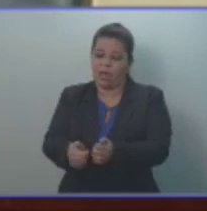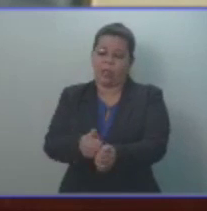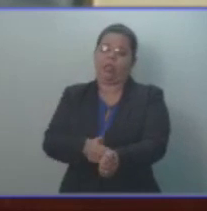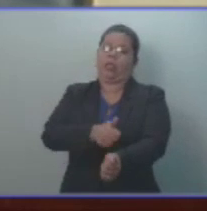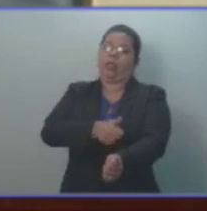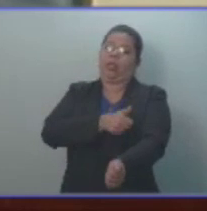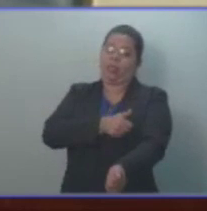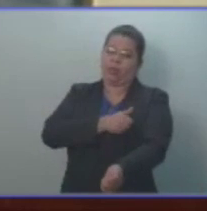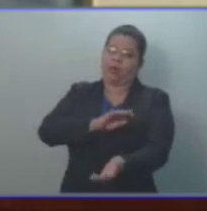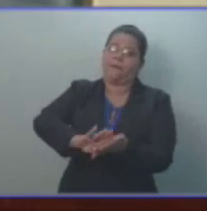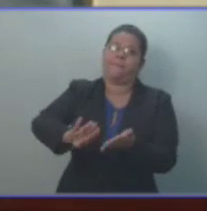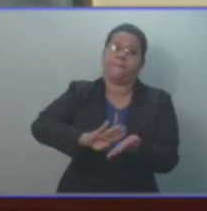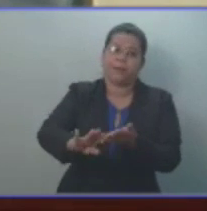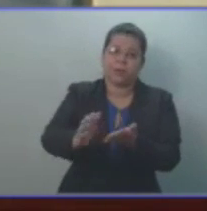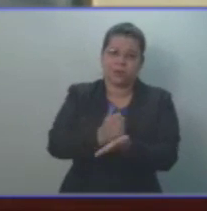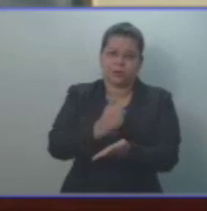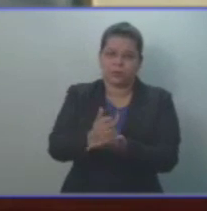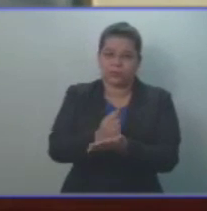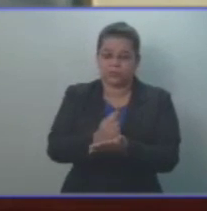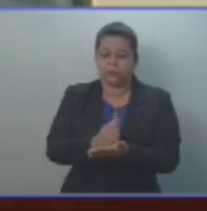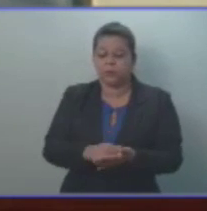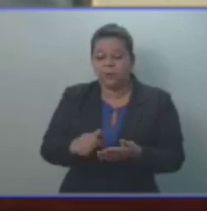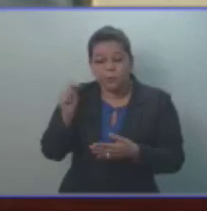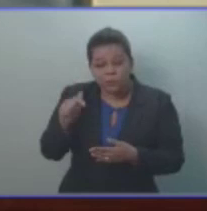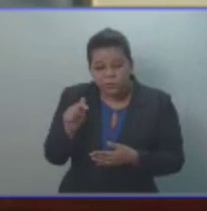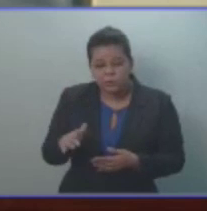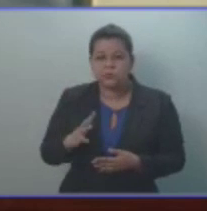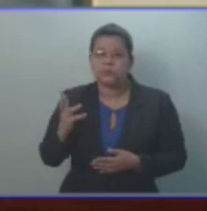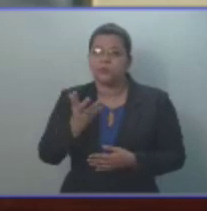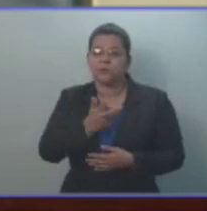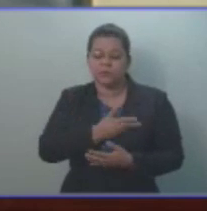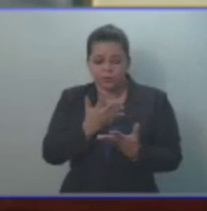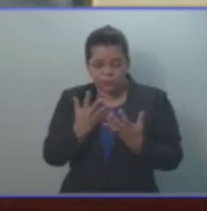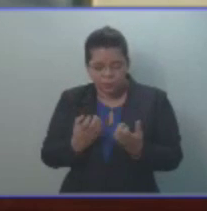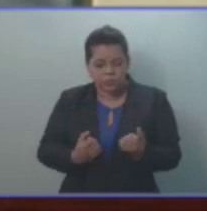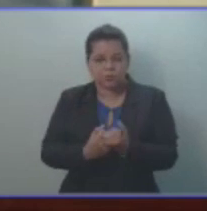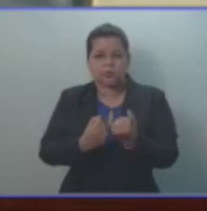tributarias. Ese es el propósito, y por eso vamos a apoyar la